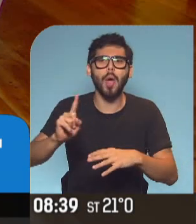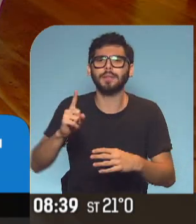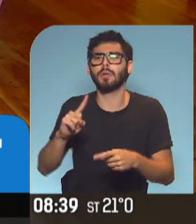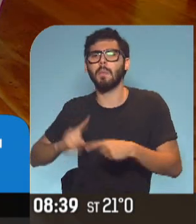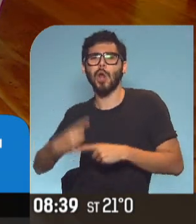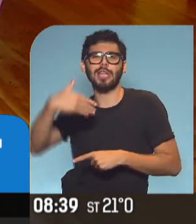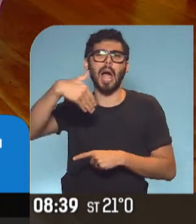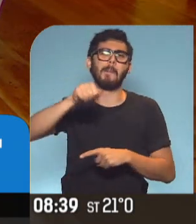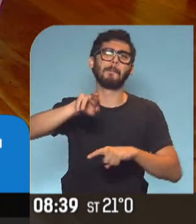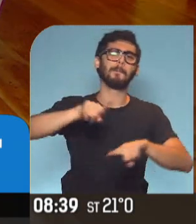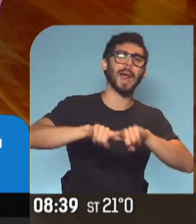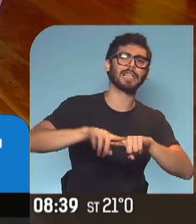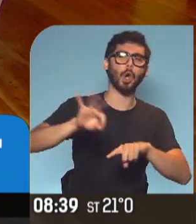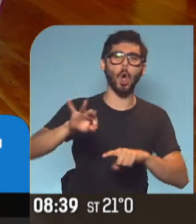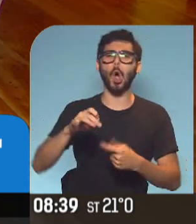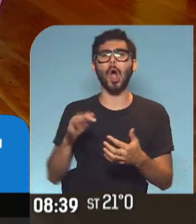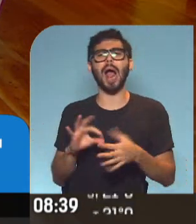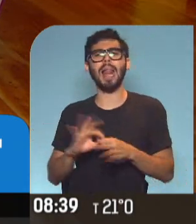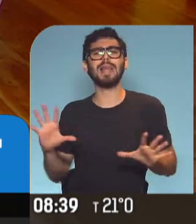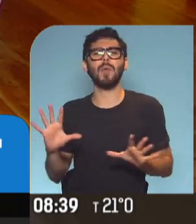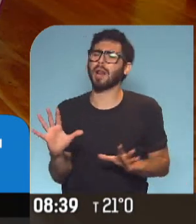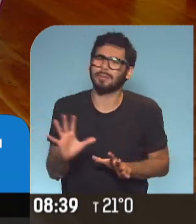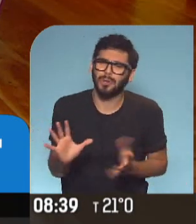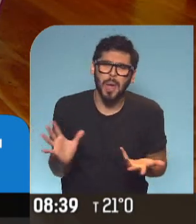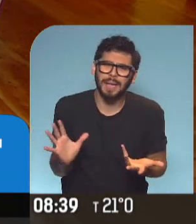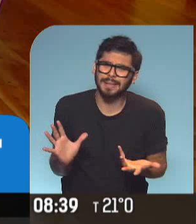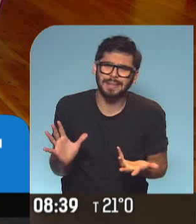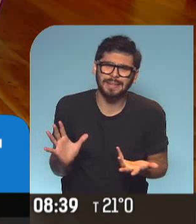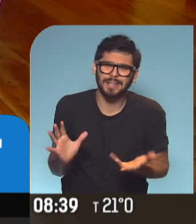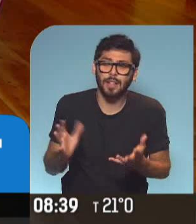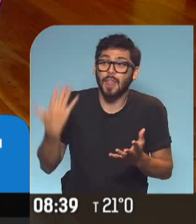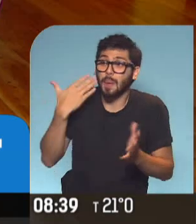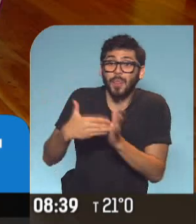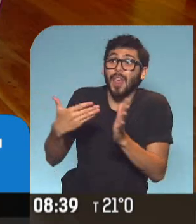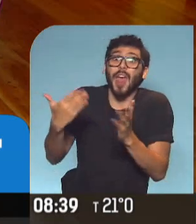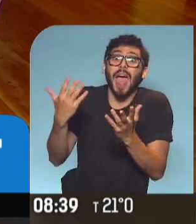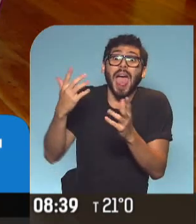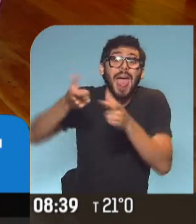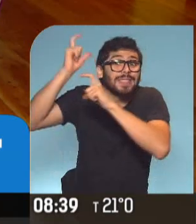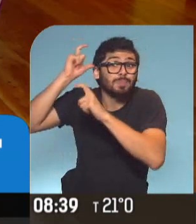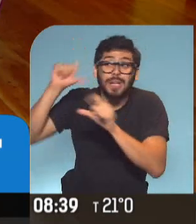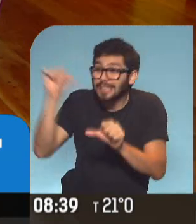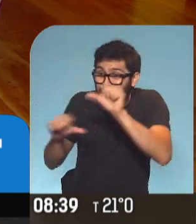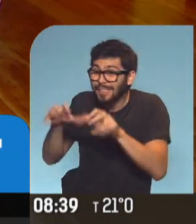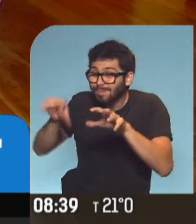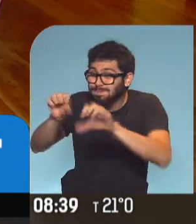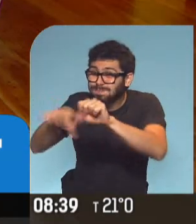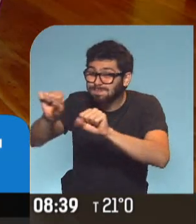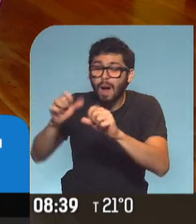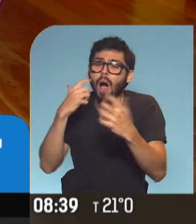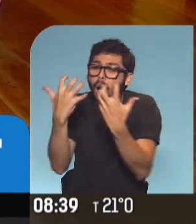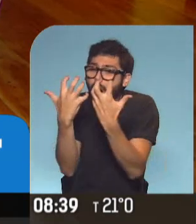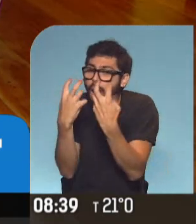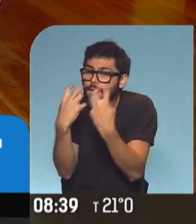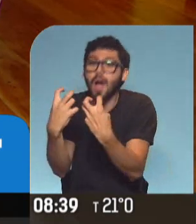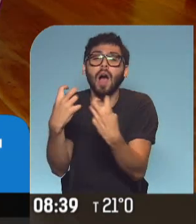que sea liberal se debe a que en algún momento a partir de la experiencia internacional y de los datos duros que te da la ciencia poner lo que conviene es tomar una decisión u